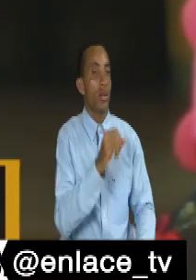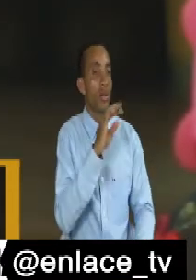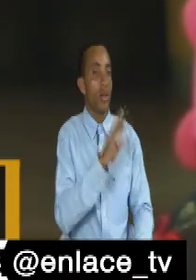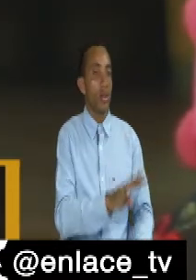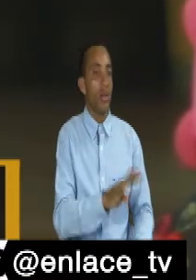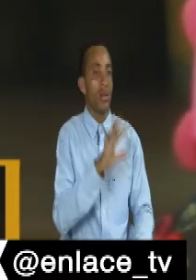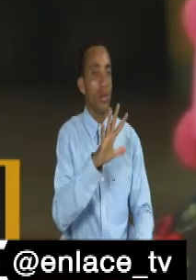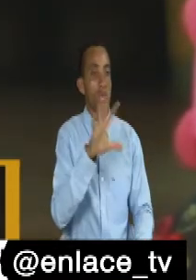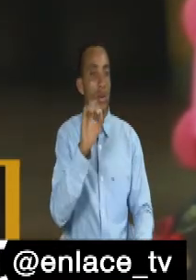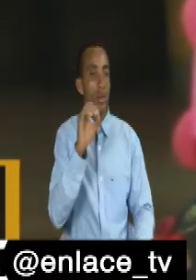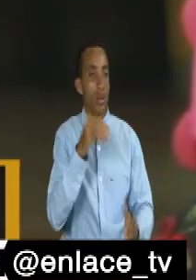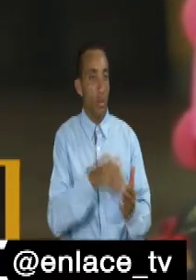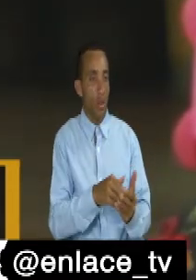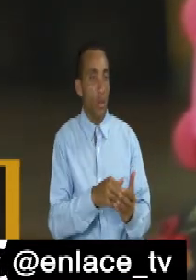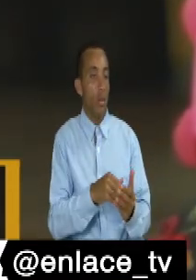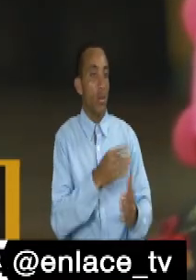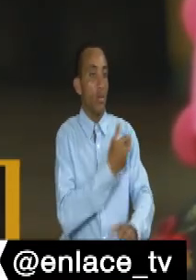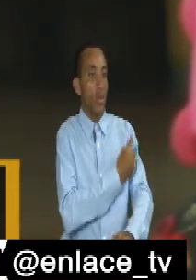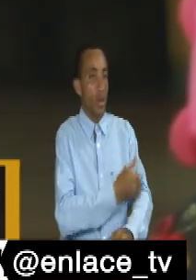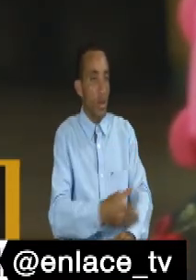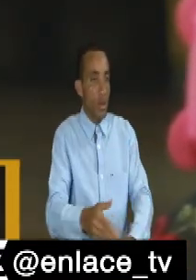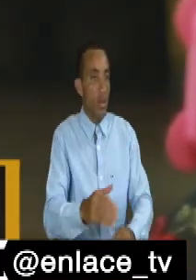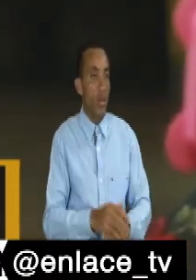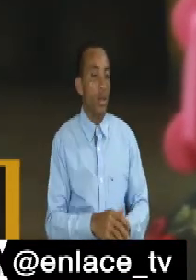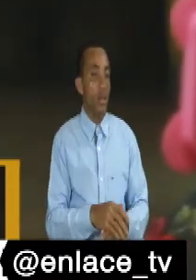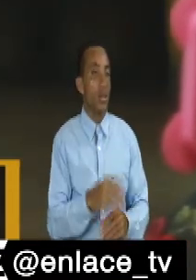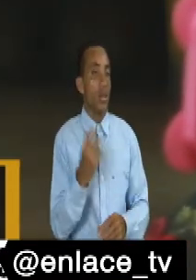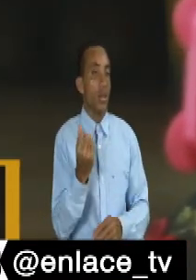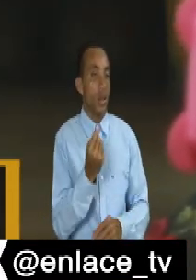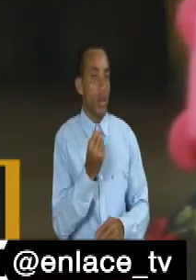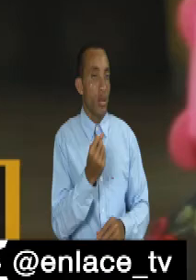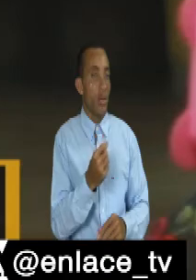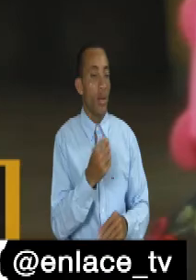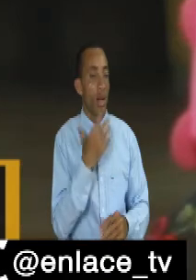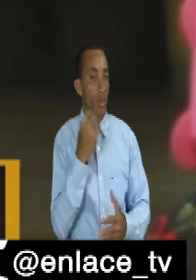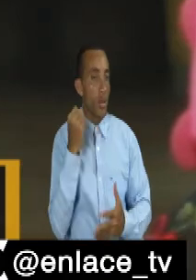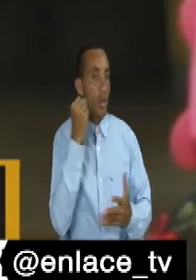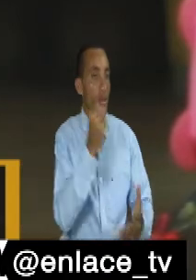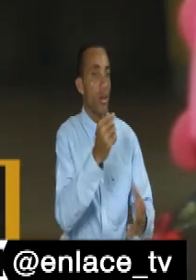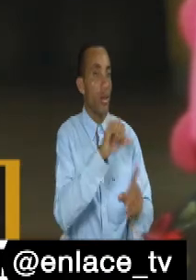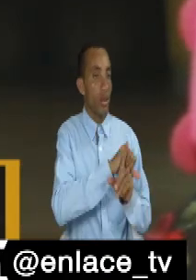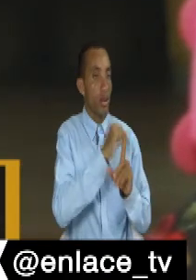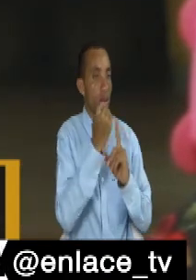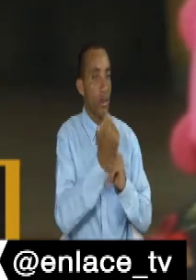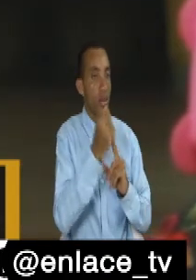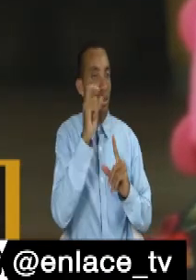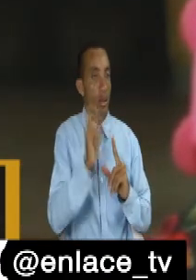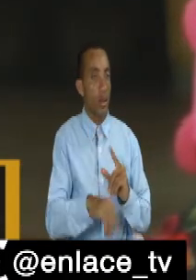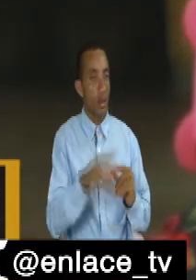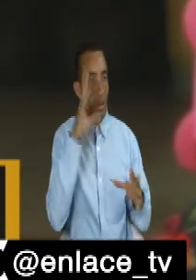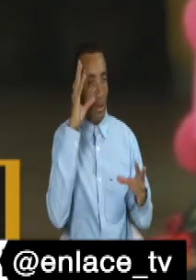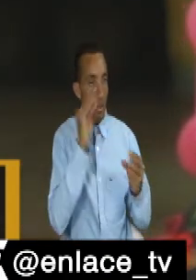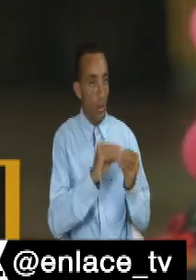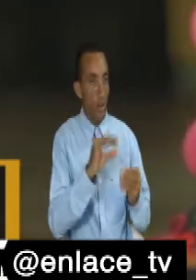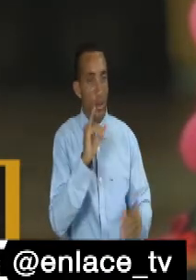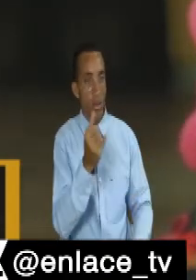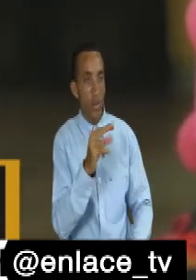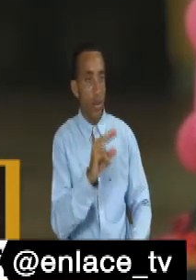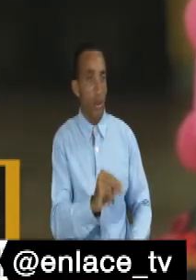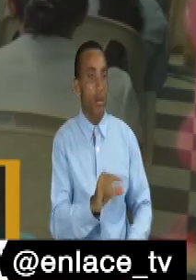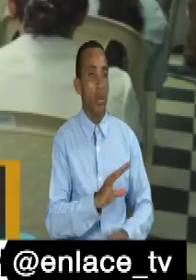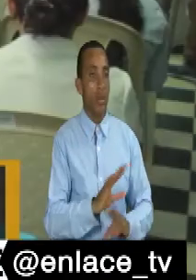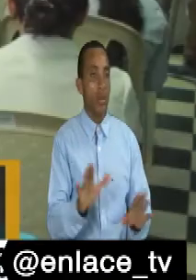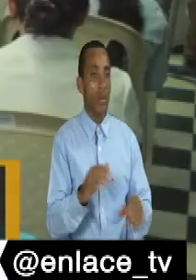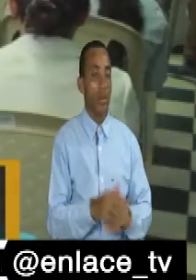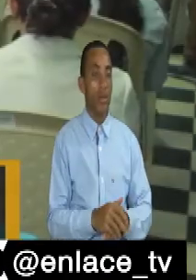millones de pesos en temas que nosotros podemos definir como inversión social, pero que debemos de acordar si eso es inversión social o es